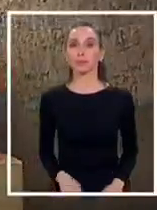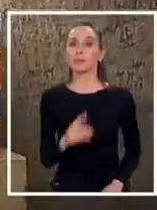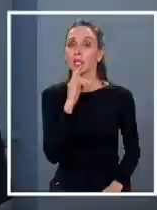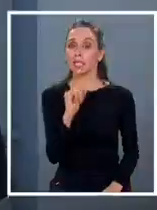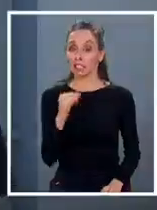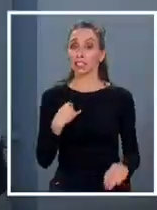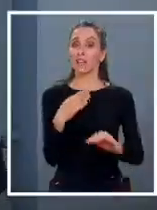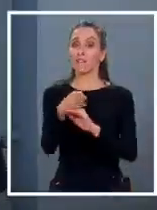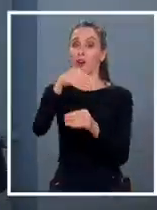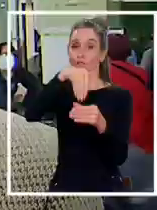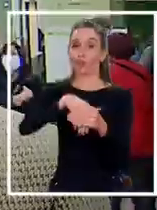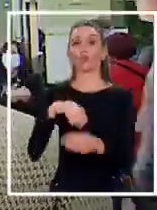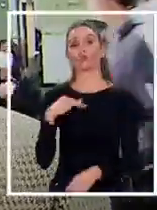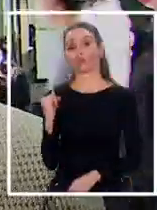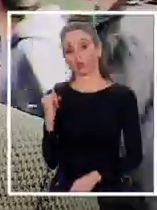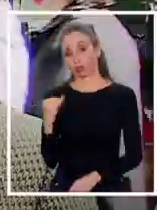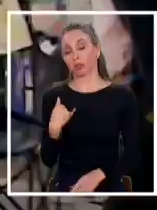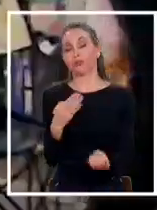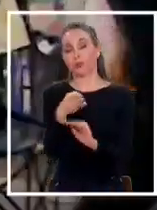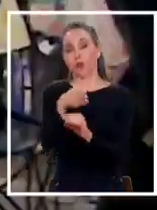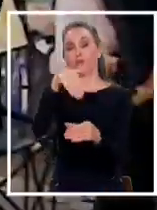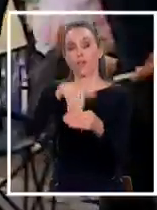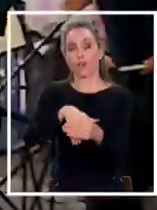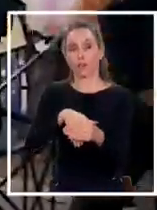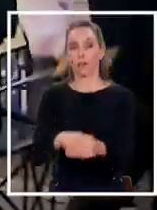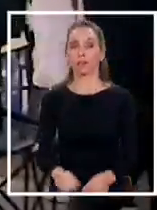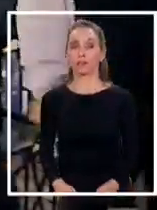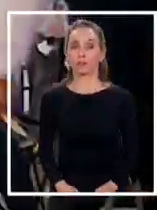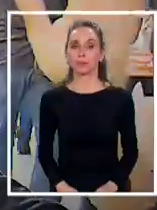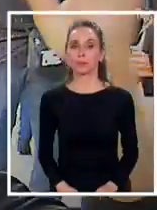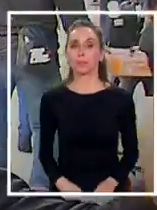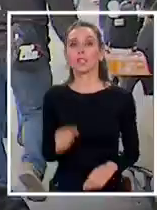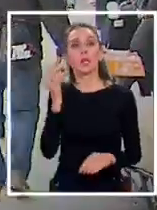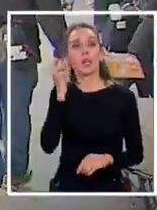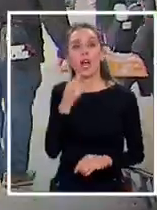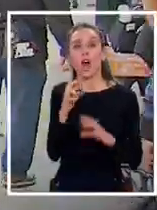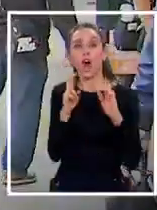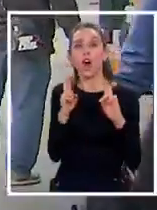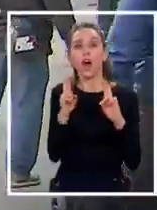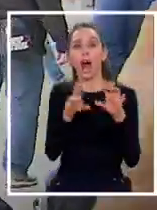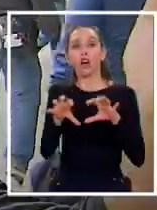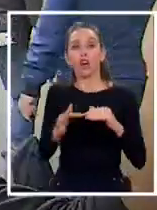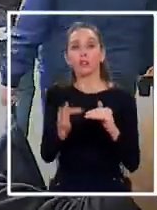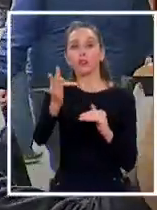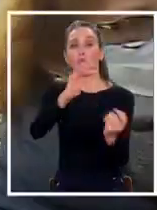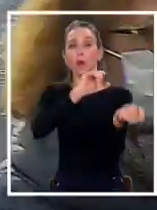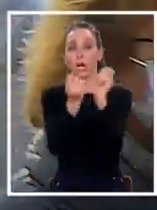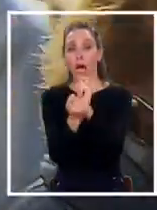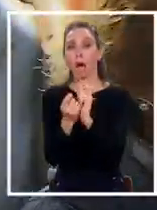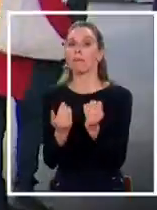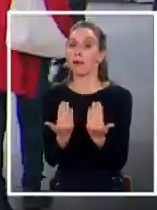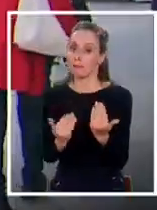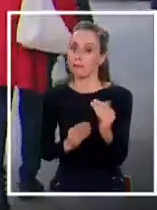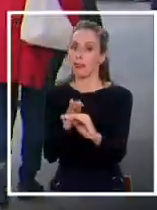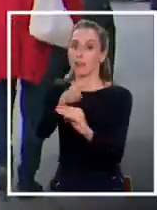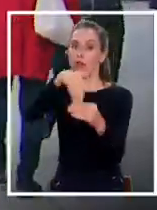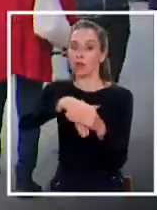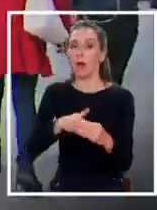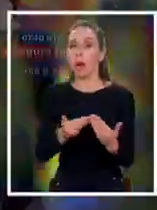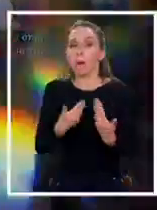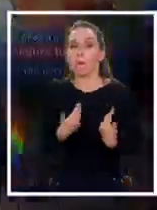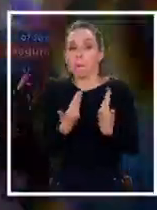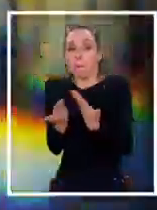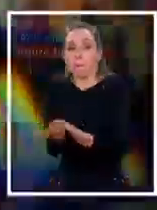sí voy a ir a votar. Absolutamente voy a votar. Ojalá que ahora cambien las cosas y para eso hay que ir a votar. Por mis hijos,